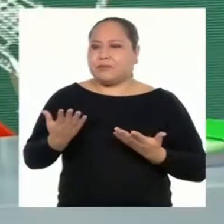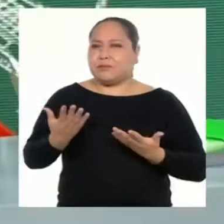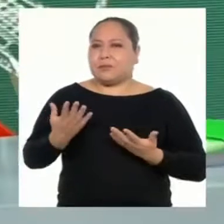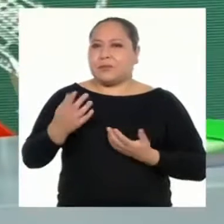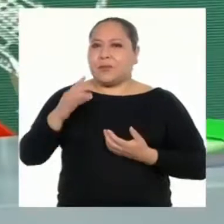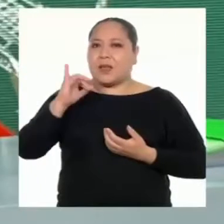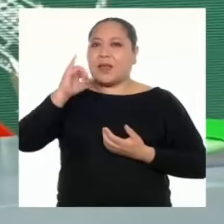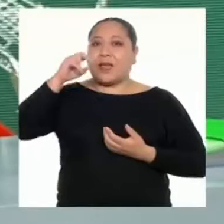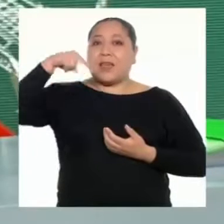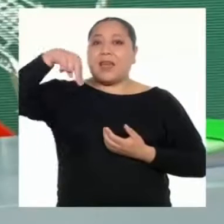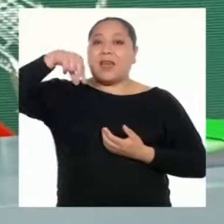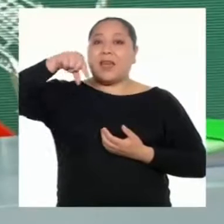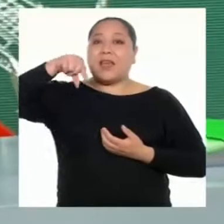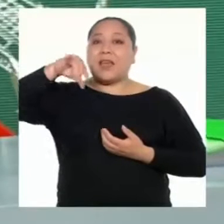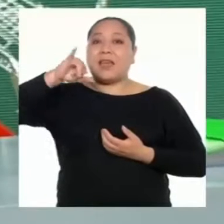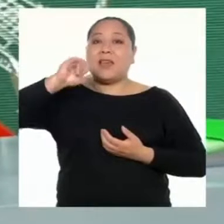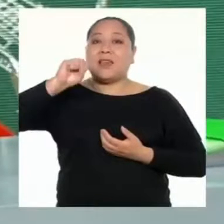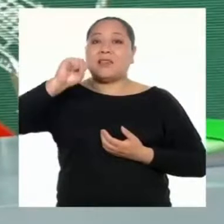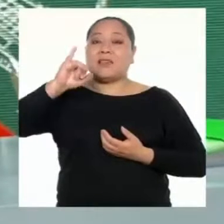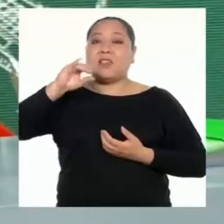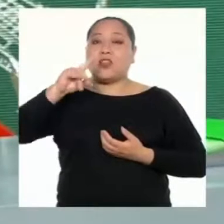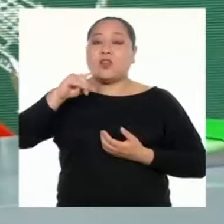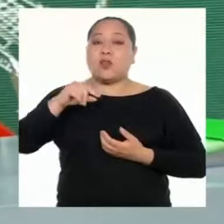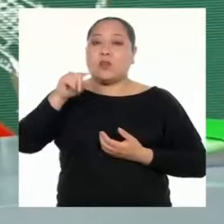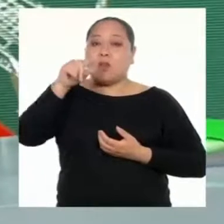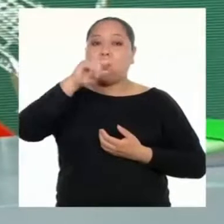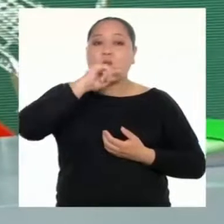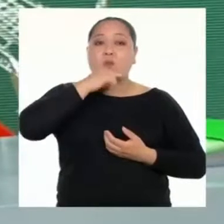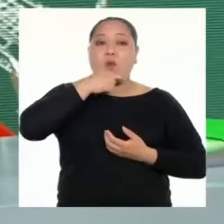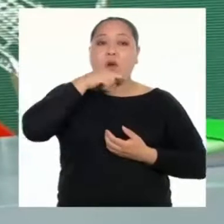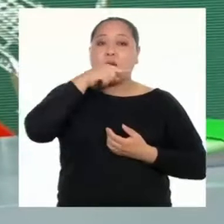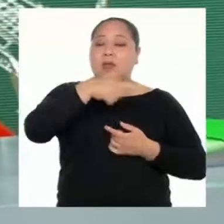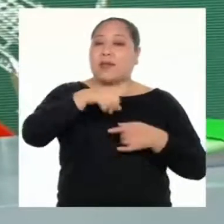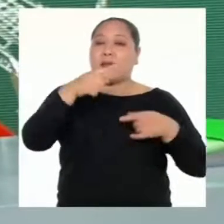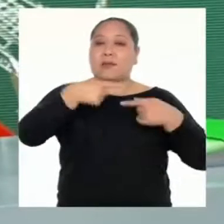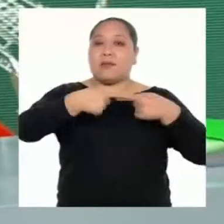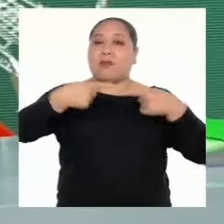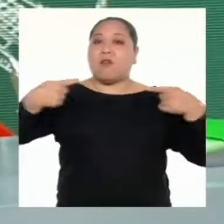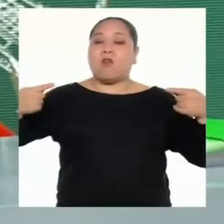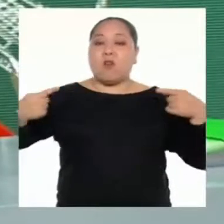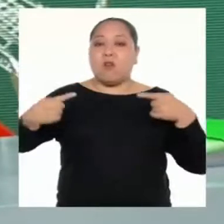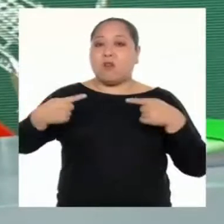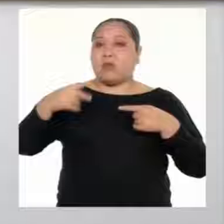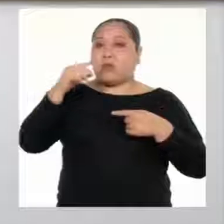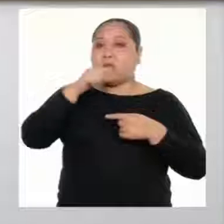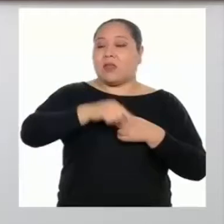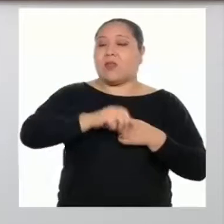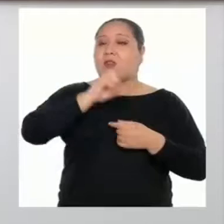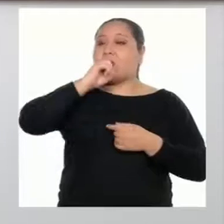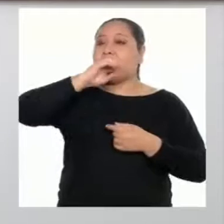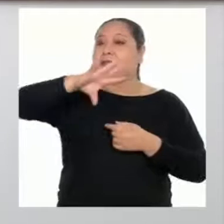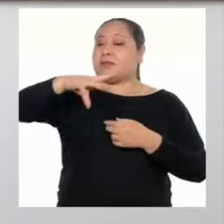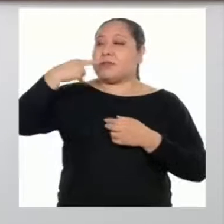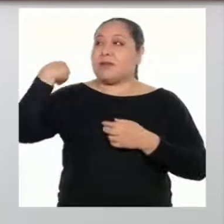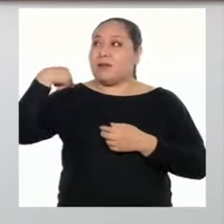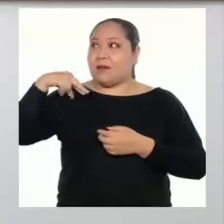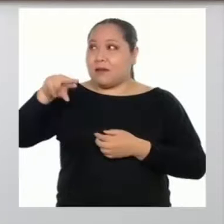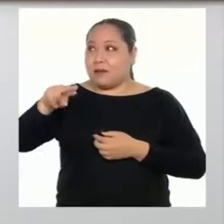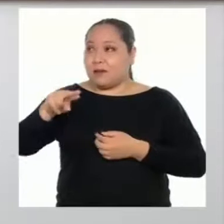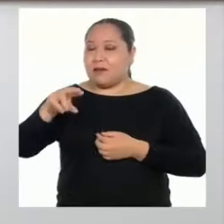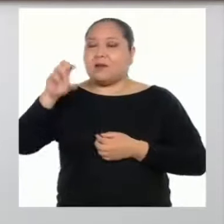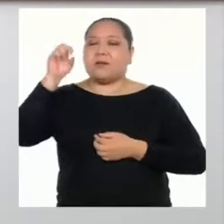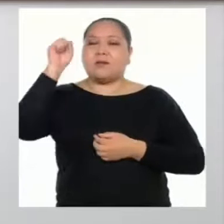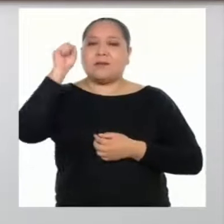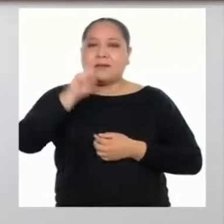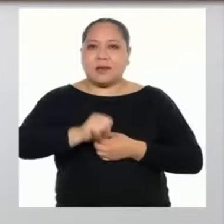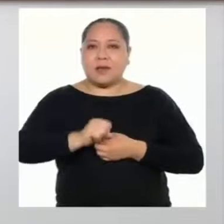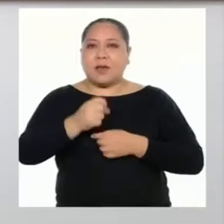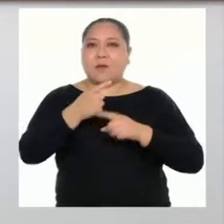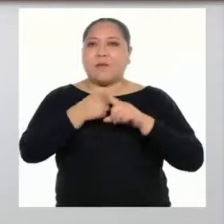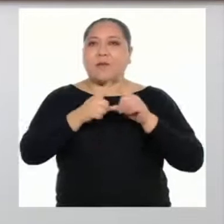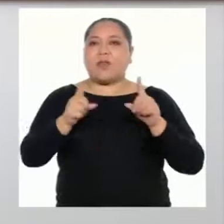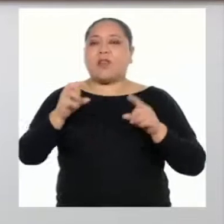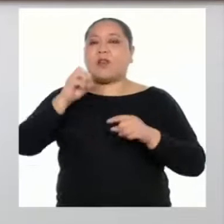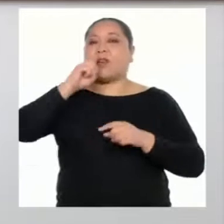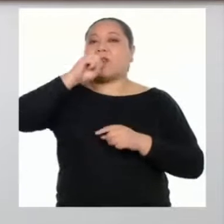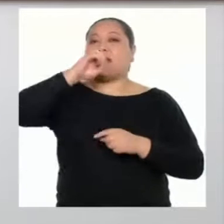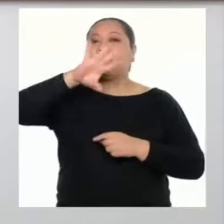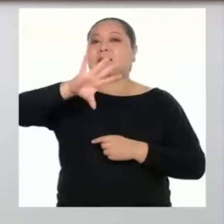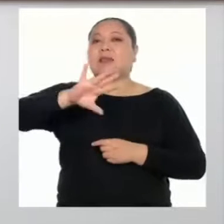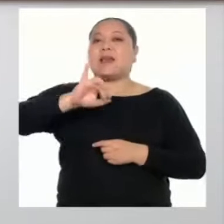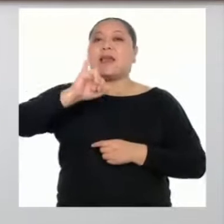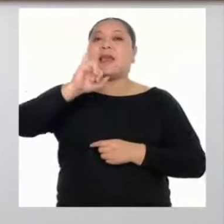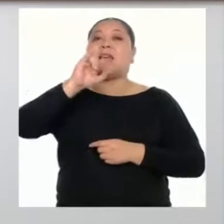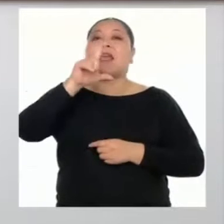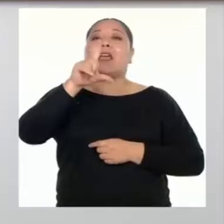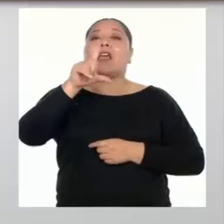Entonces, los inquisidores procesaban a las mujeres que contradecían las doctrinas de la religión. Así es, pero había las